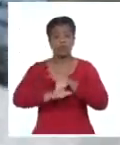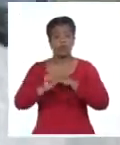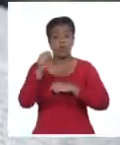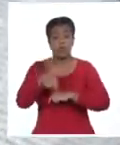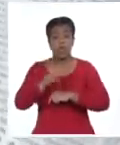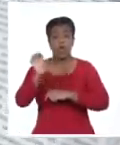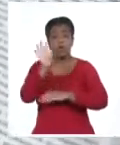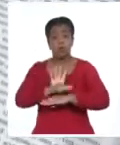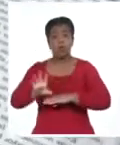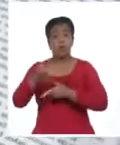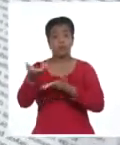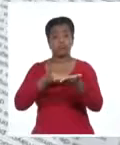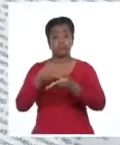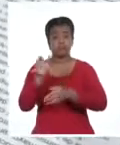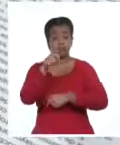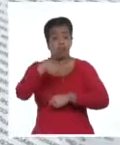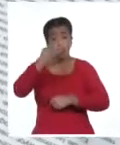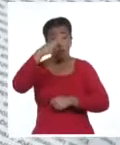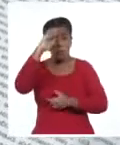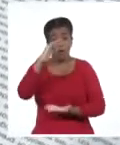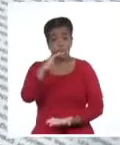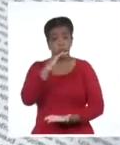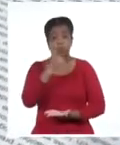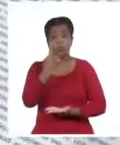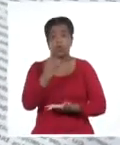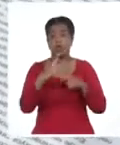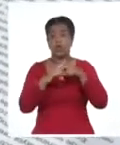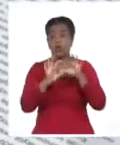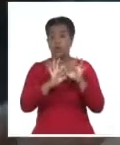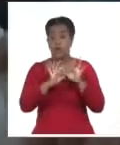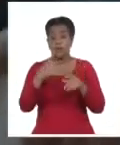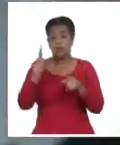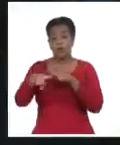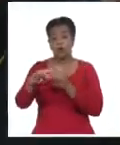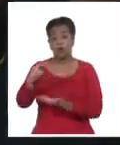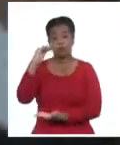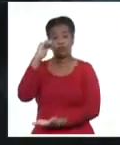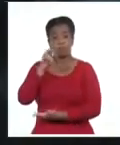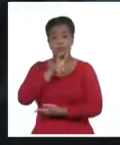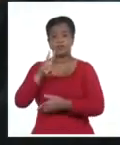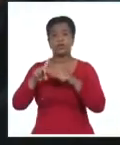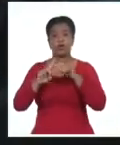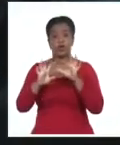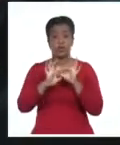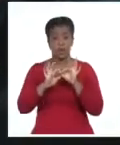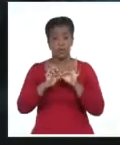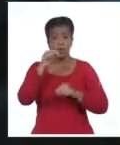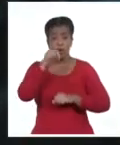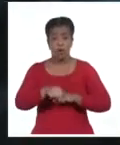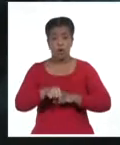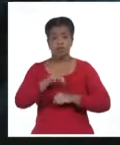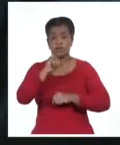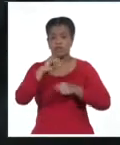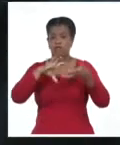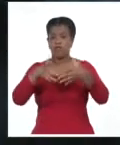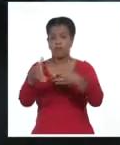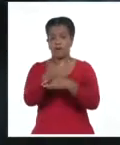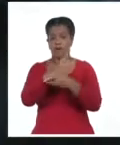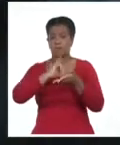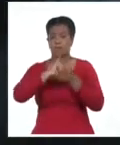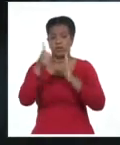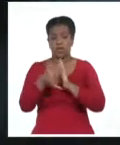ya en Cuba. Es decir, desde el formato de 1 kilogramo hasta 22 kilogramos. Hoy tenemos 6 líneas de investigación con 5 proyectos de desarrollo e